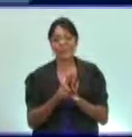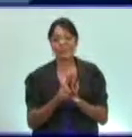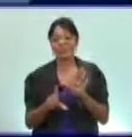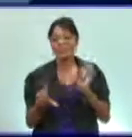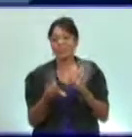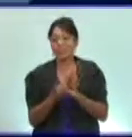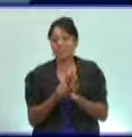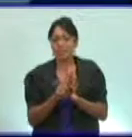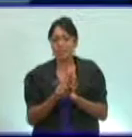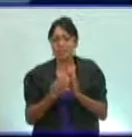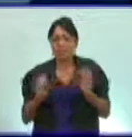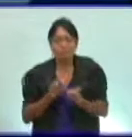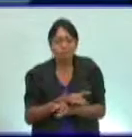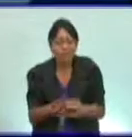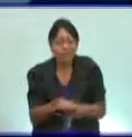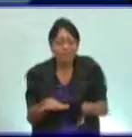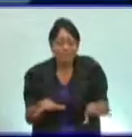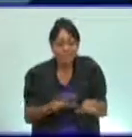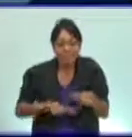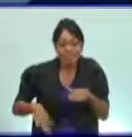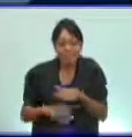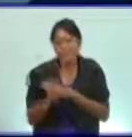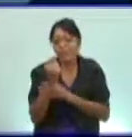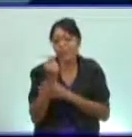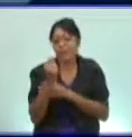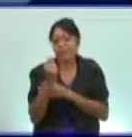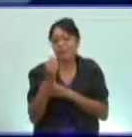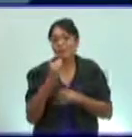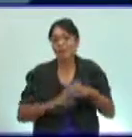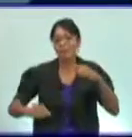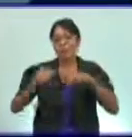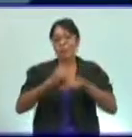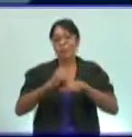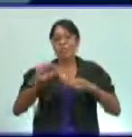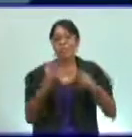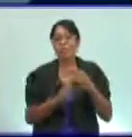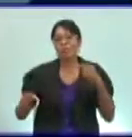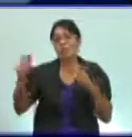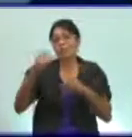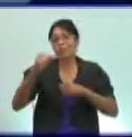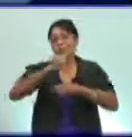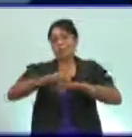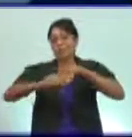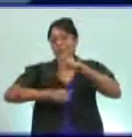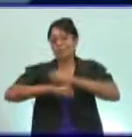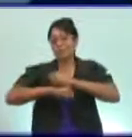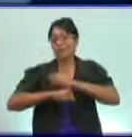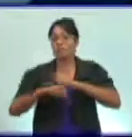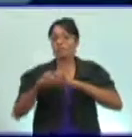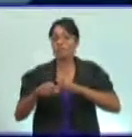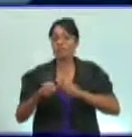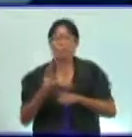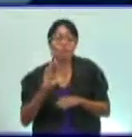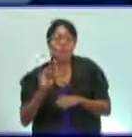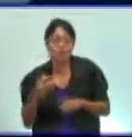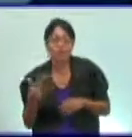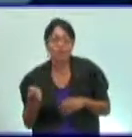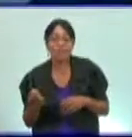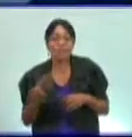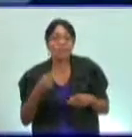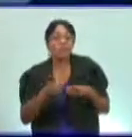base económica sobre la superestructura. Esta ley va a manifestar que los elementos de educación,